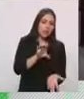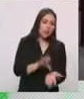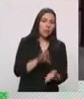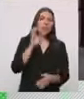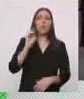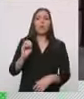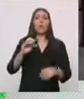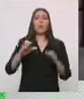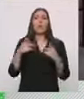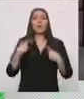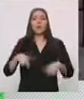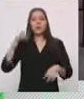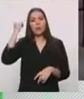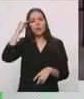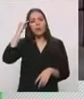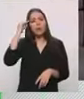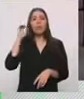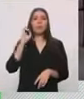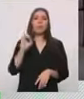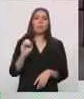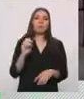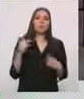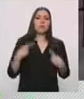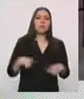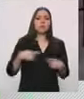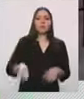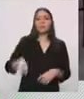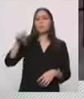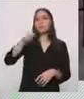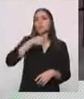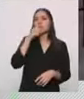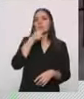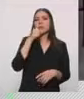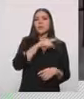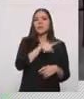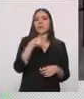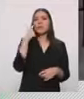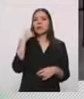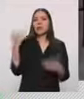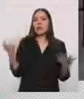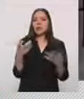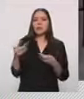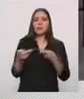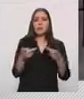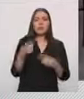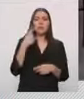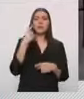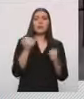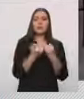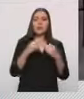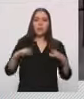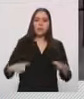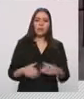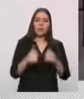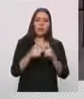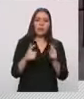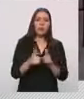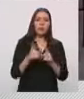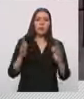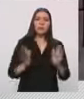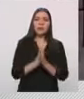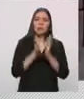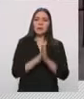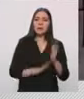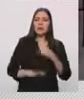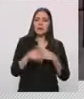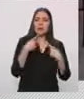indígena, o aparte es una persona adulta mayor. Entonces hemos tratado de llevar a cabo estos observatorios de participación ciudadana con diferentes instancias